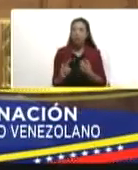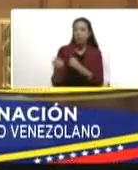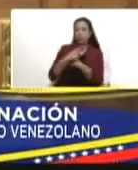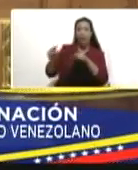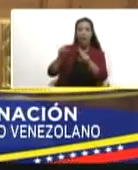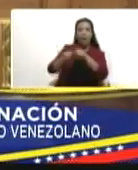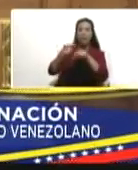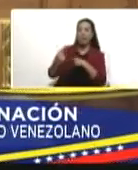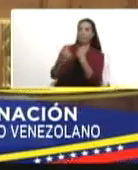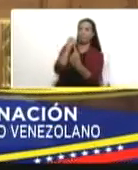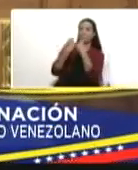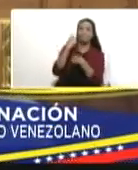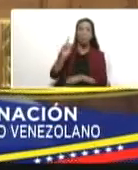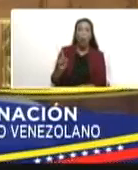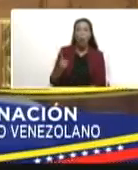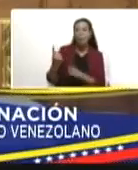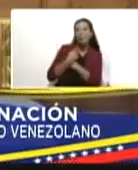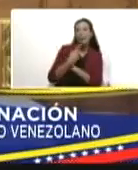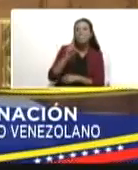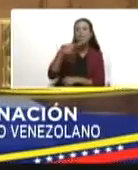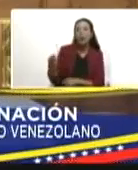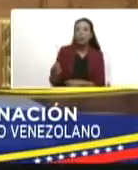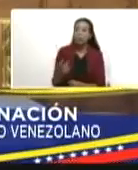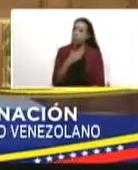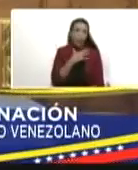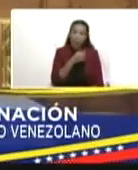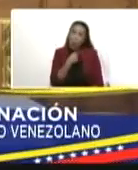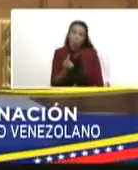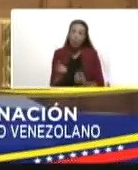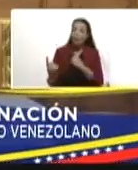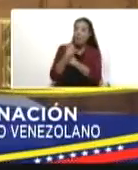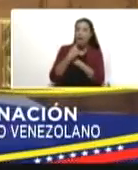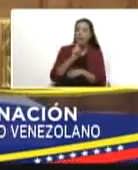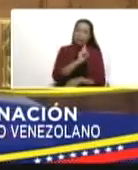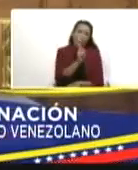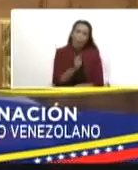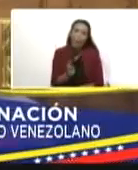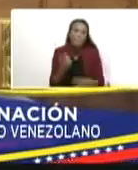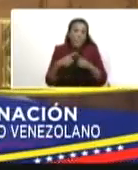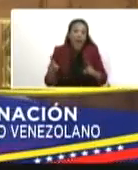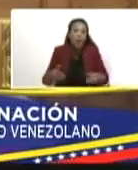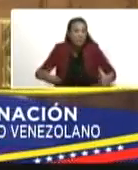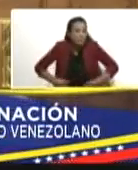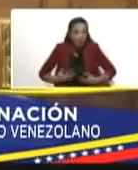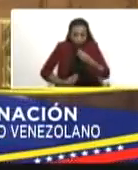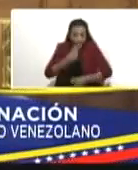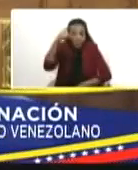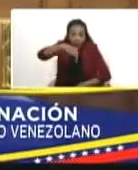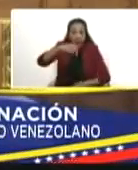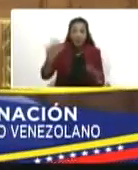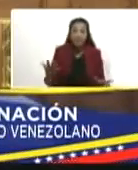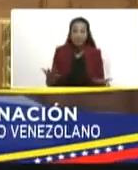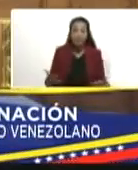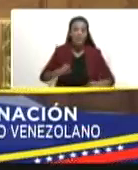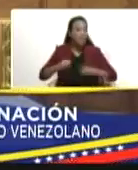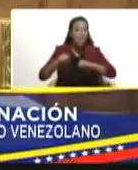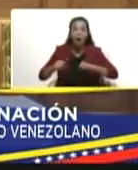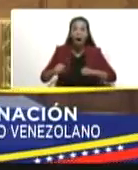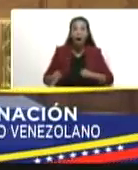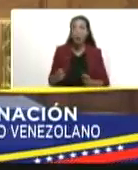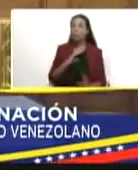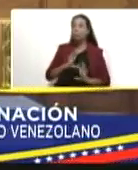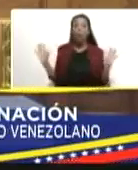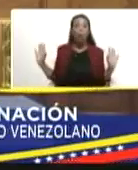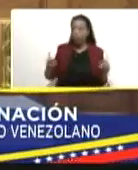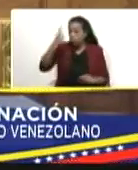critiquen o que lo zarande o que lo interpel pero si estamos aquí tenemos que estar preparados para